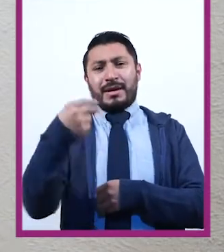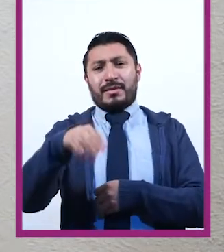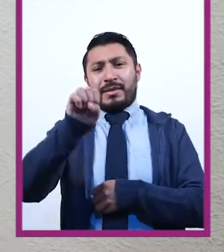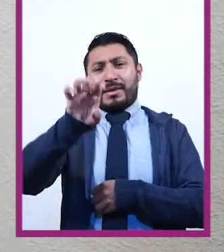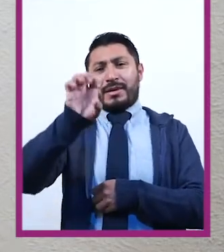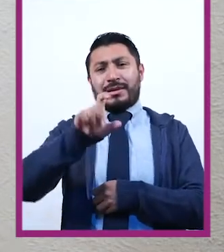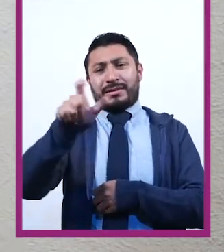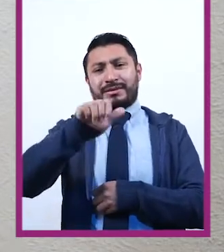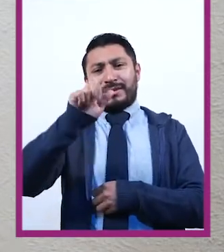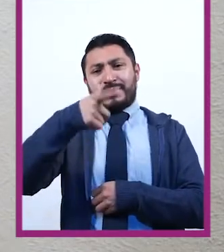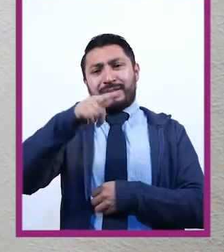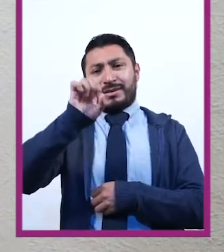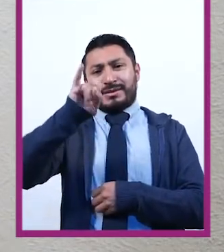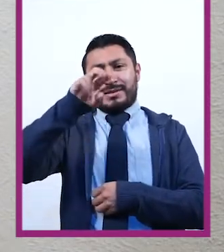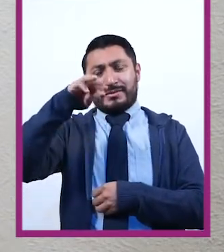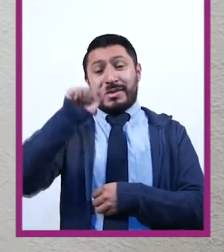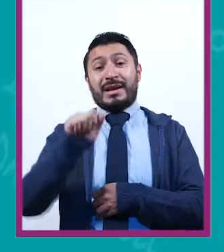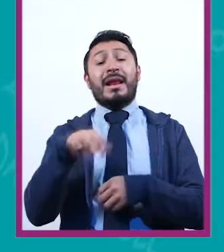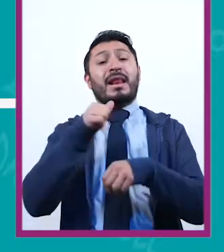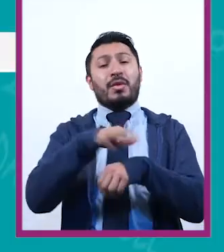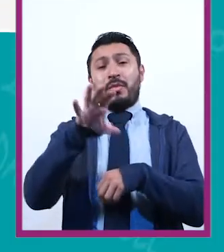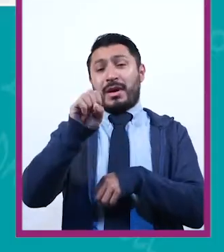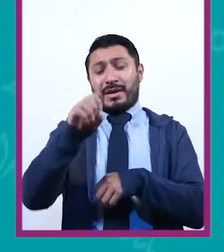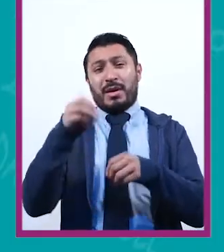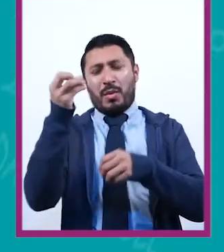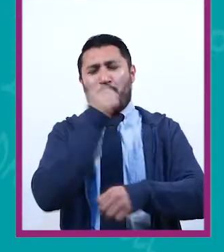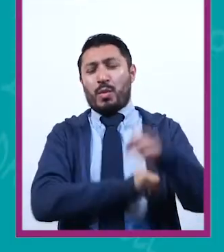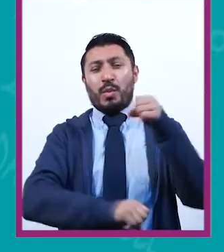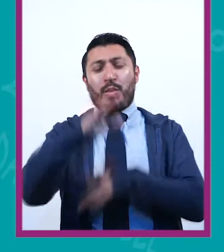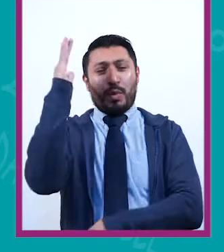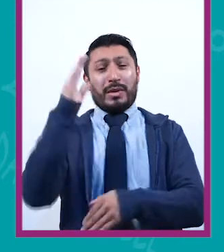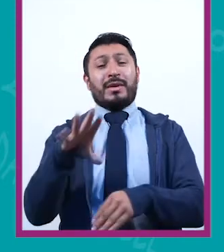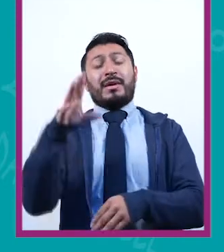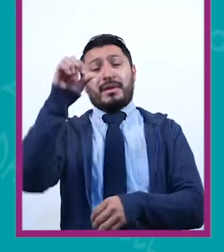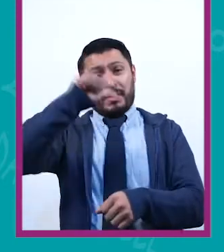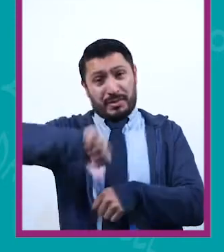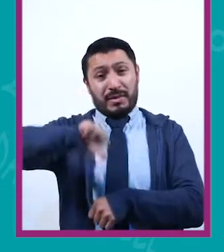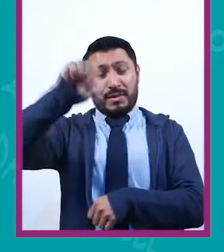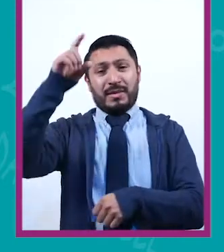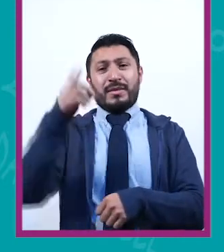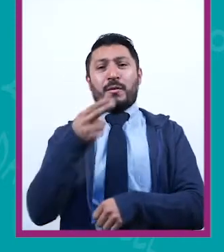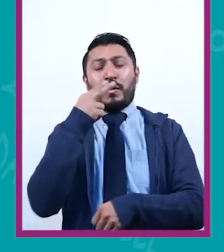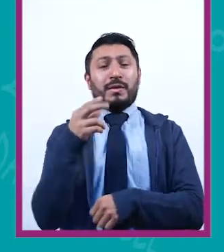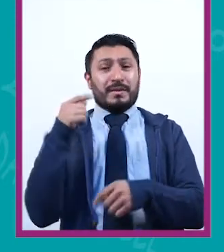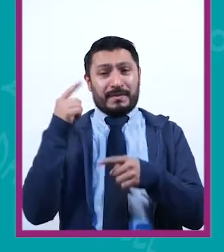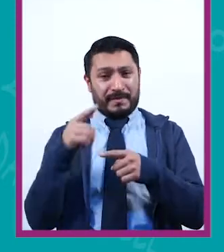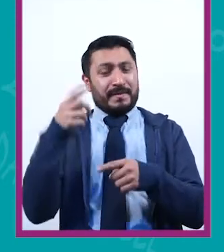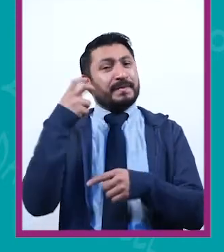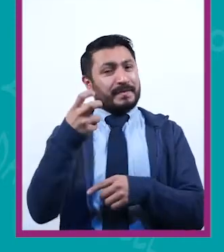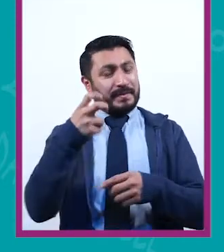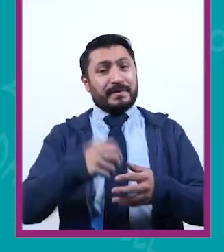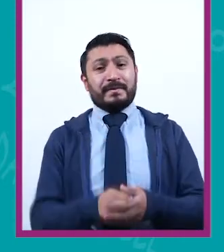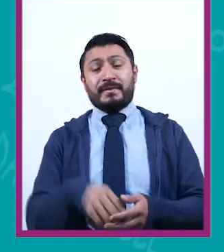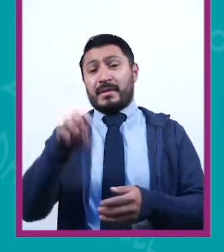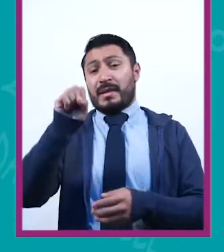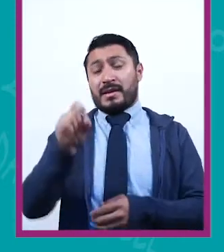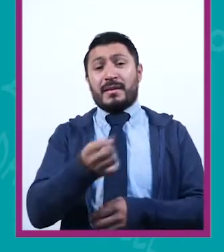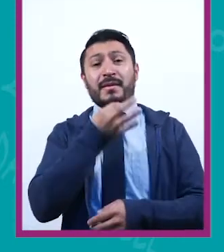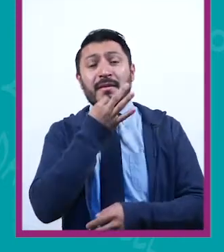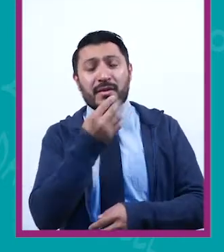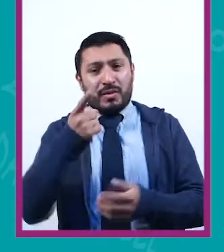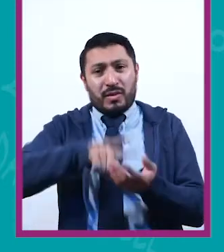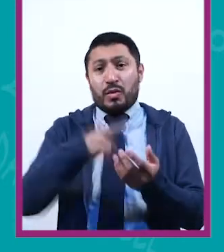60 recibe el nombre de sexagesimal. El número 60 tuvo tanto éxito que aún hoy usamos varios de sus